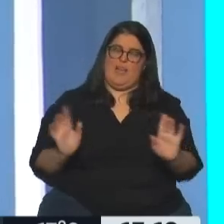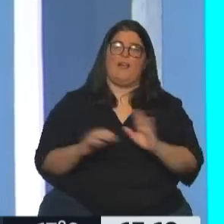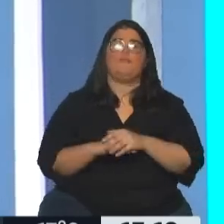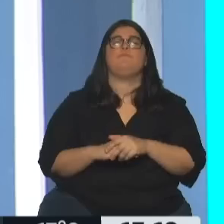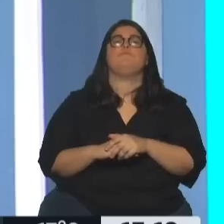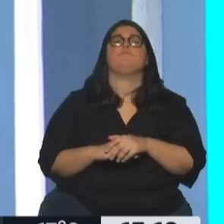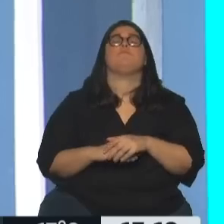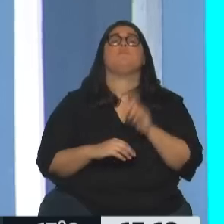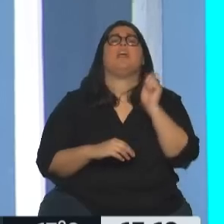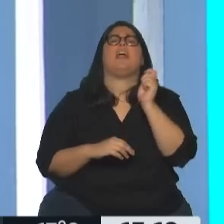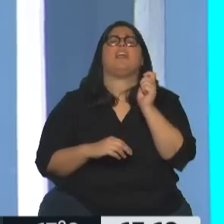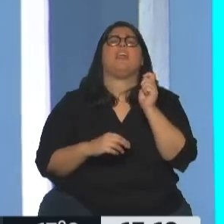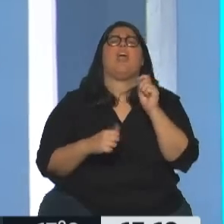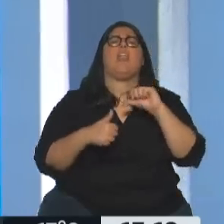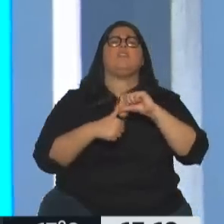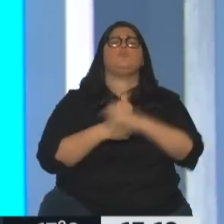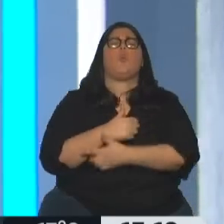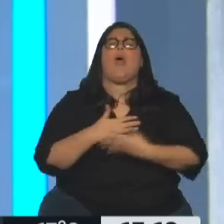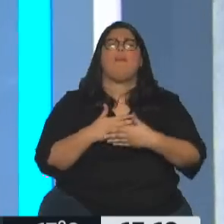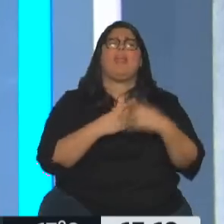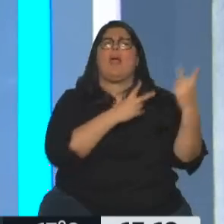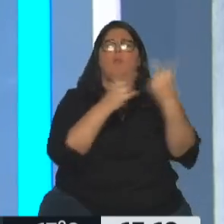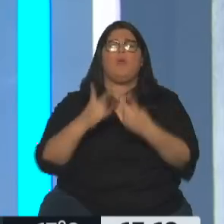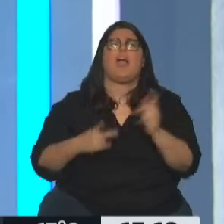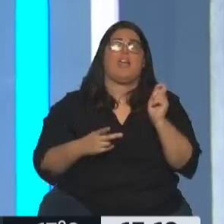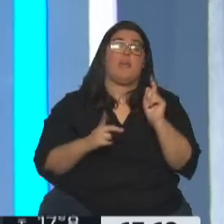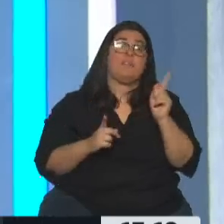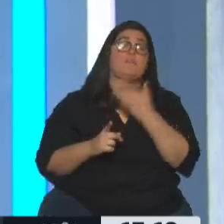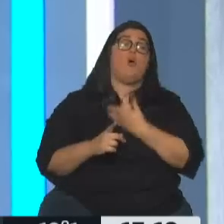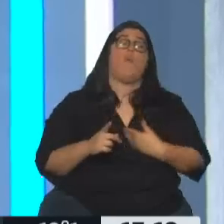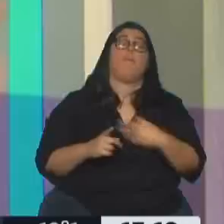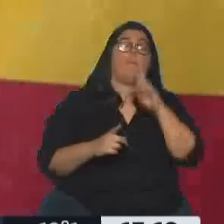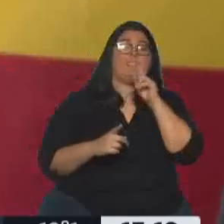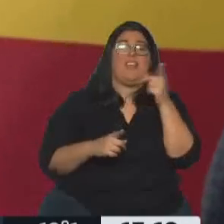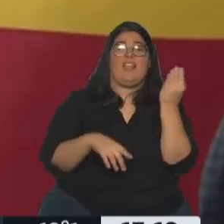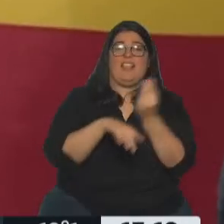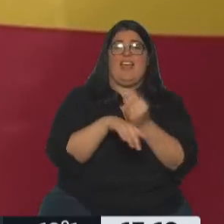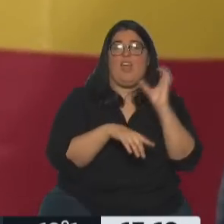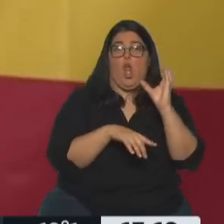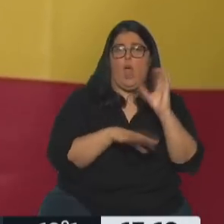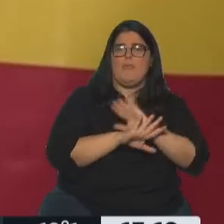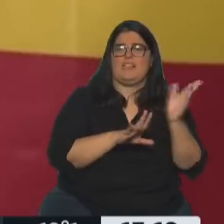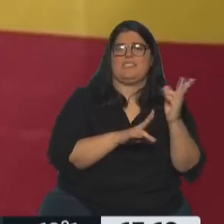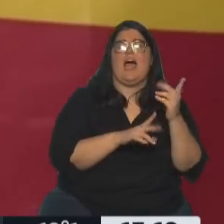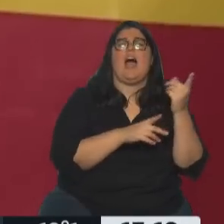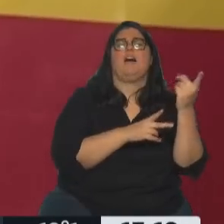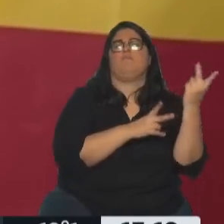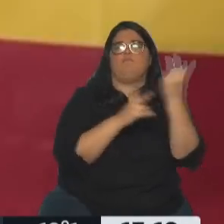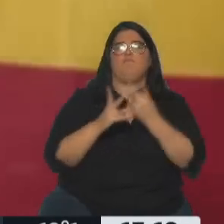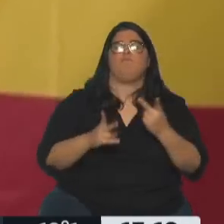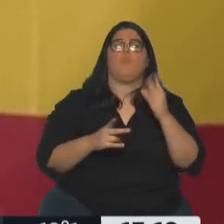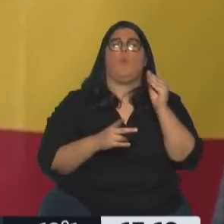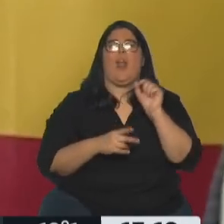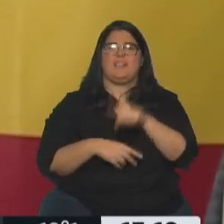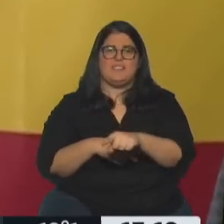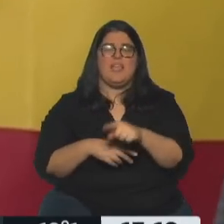una gira por Sudamérica es la vicepresidenta electa de Colombia. Estamos hablando de Francia Márquez. Estuvo en Brasil, allí estuvo con Lula da Silva, estuvo